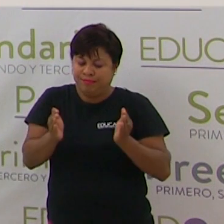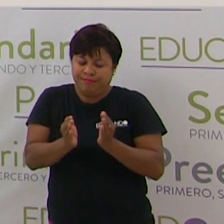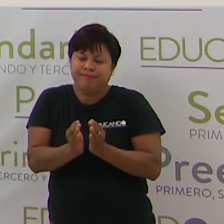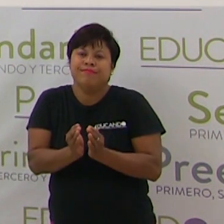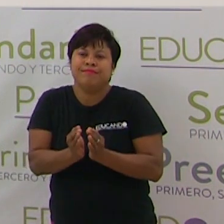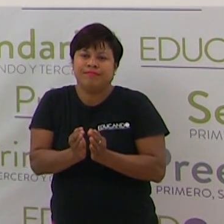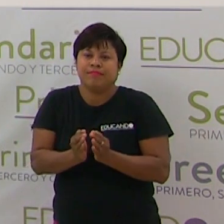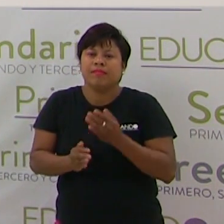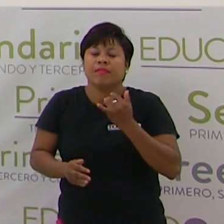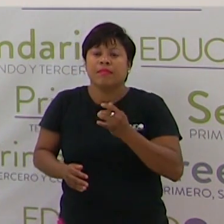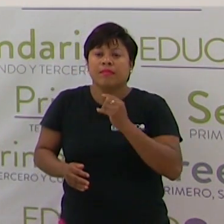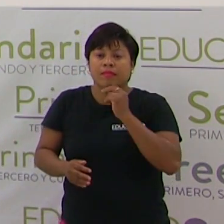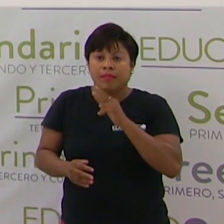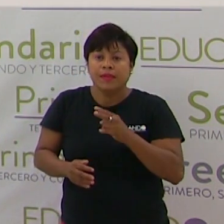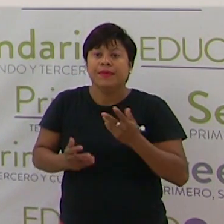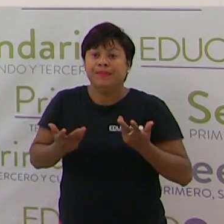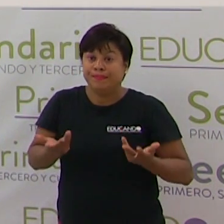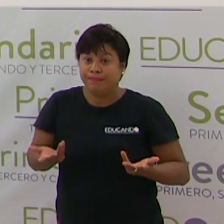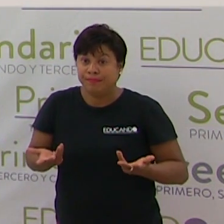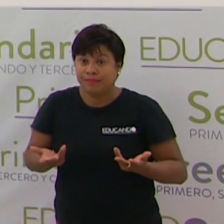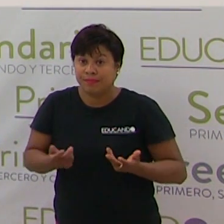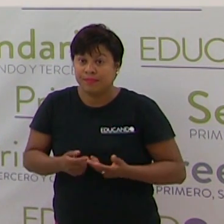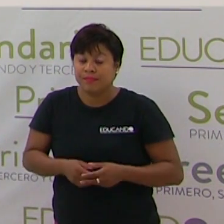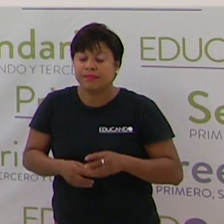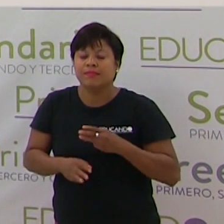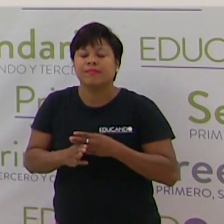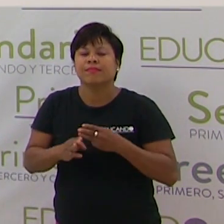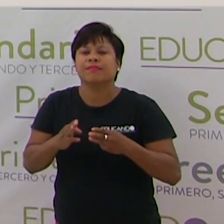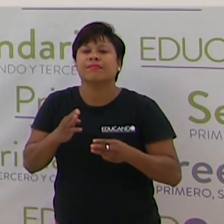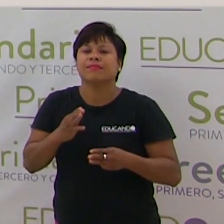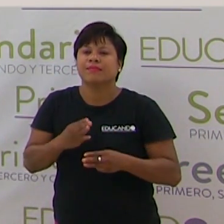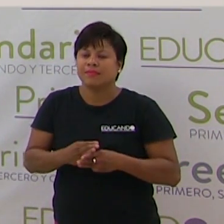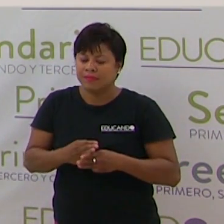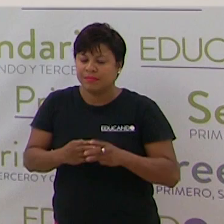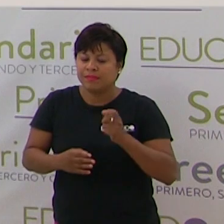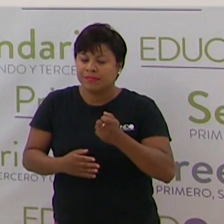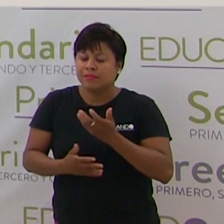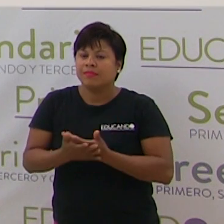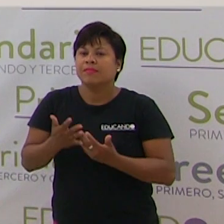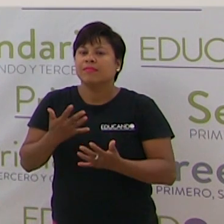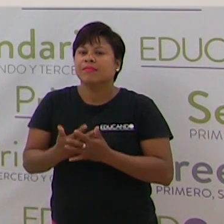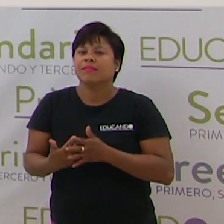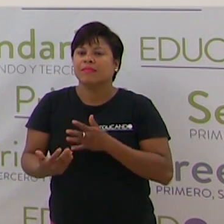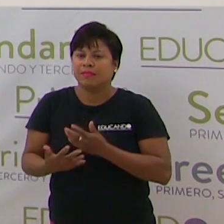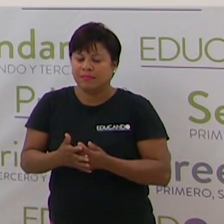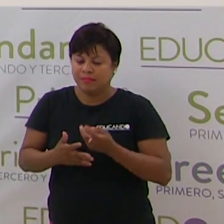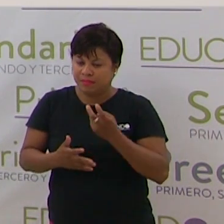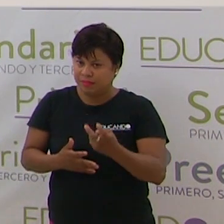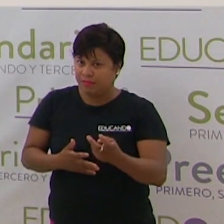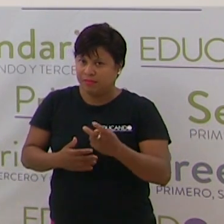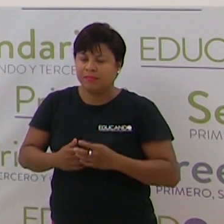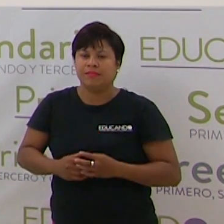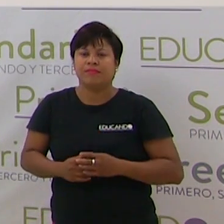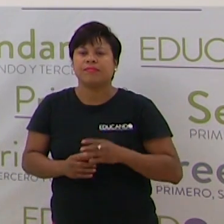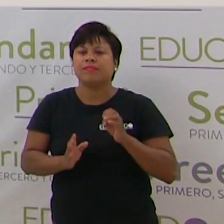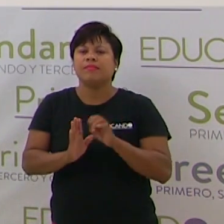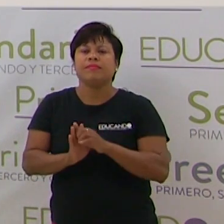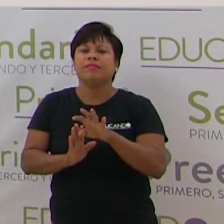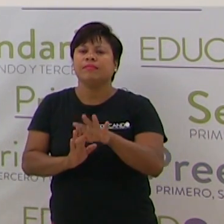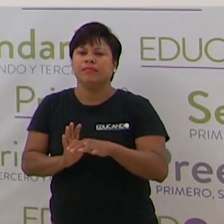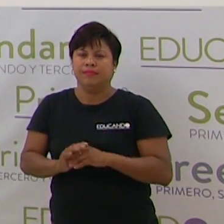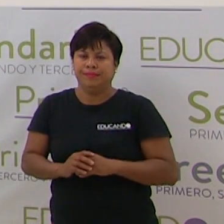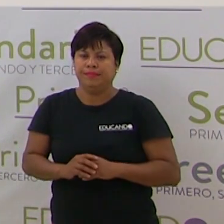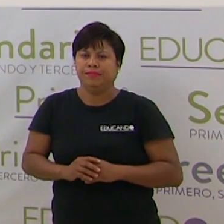Y ahí entra en juego, ¿qué? El material del cual estén hechas las cosas. Por ejemplo,